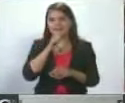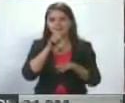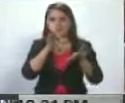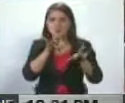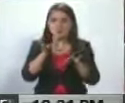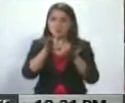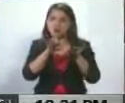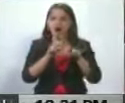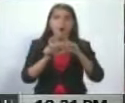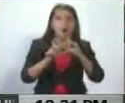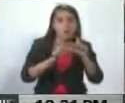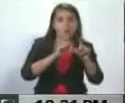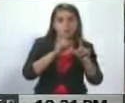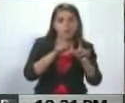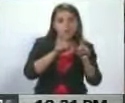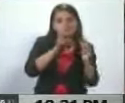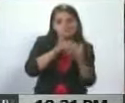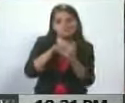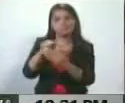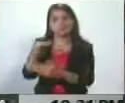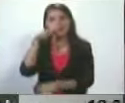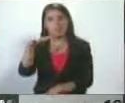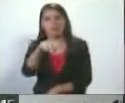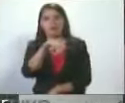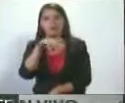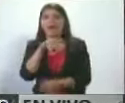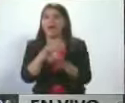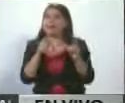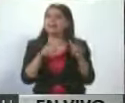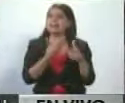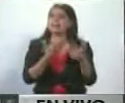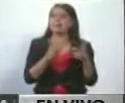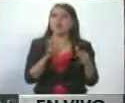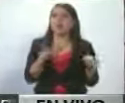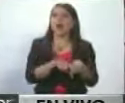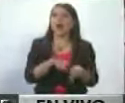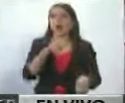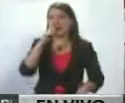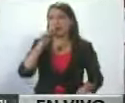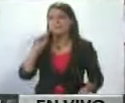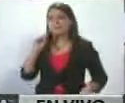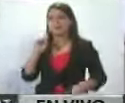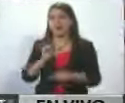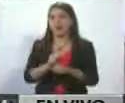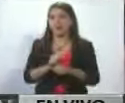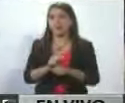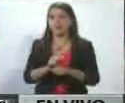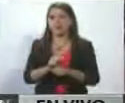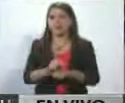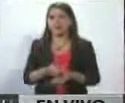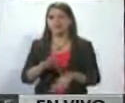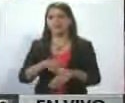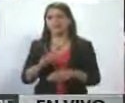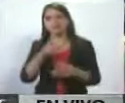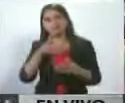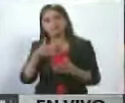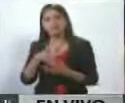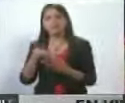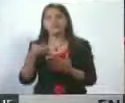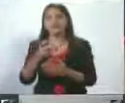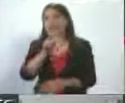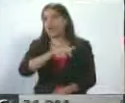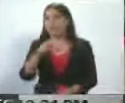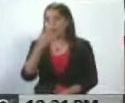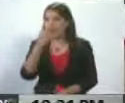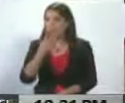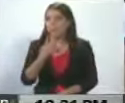contra nosotros. Él se quiere convertir en una especie de vengador blanco contra los pobres, contra